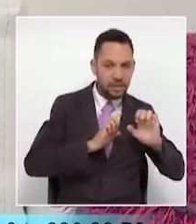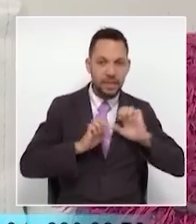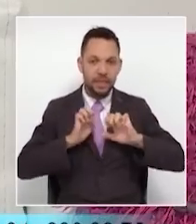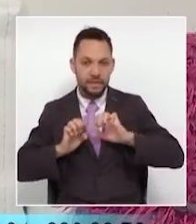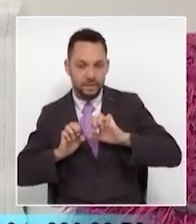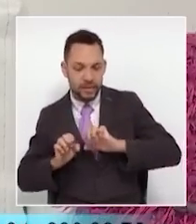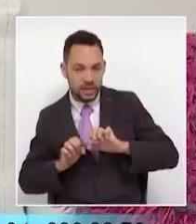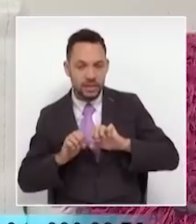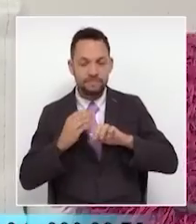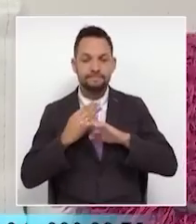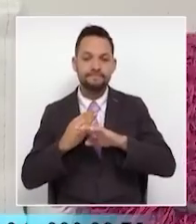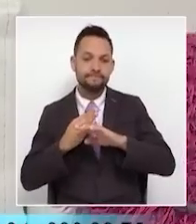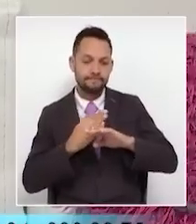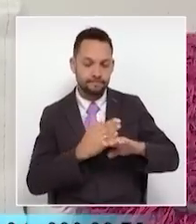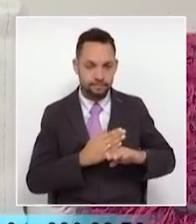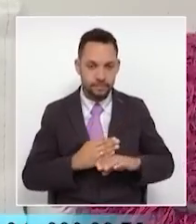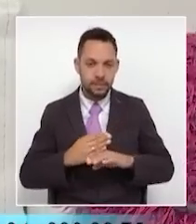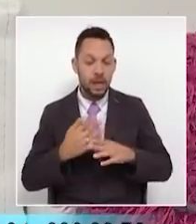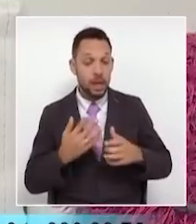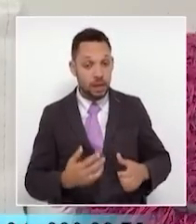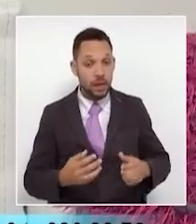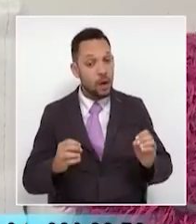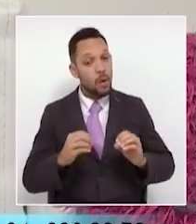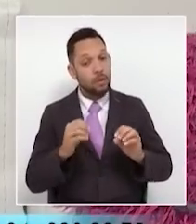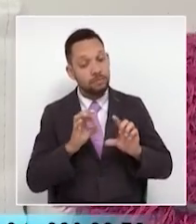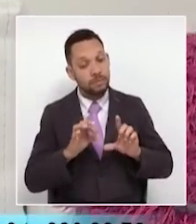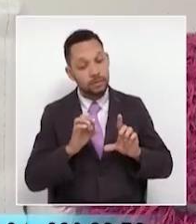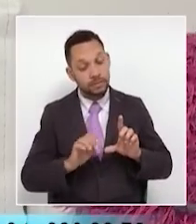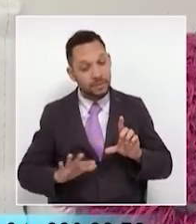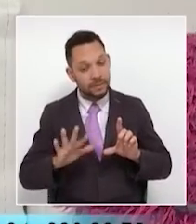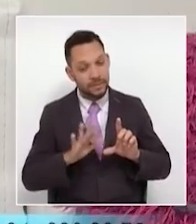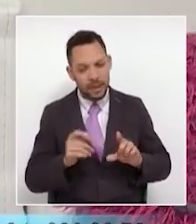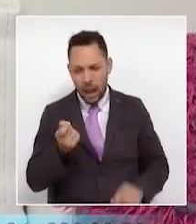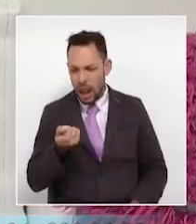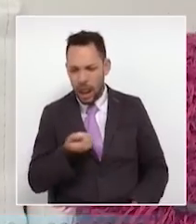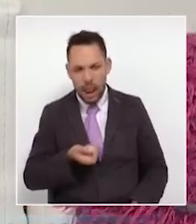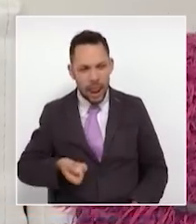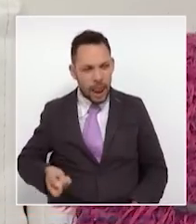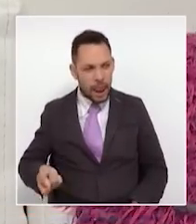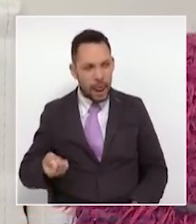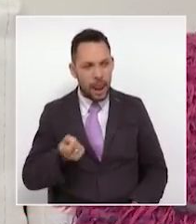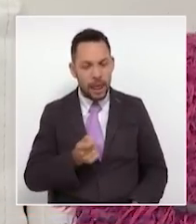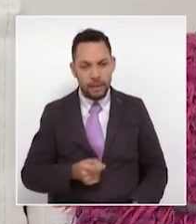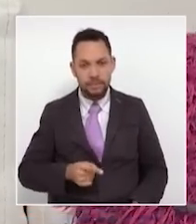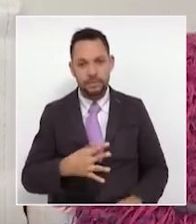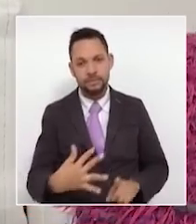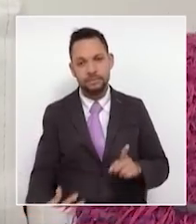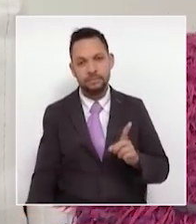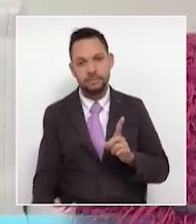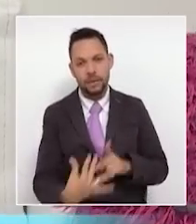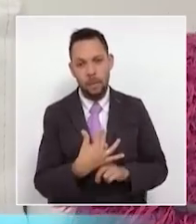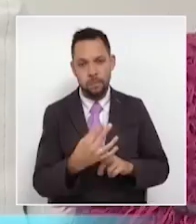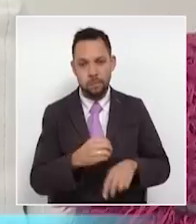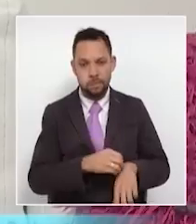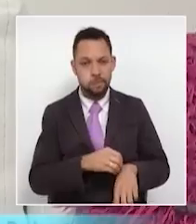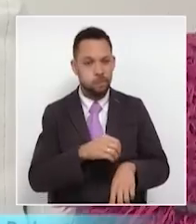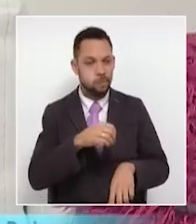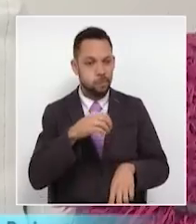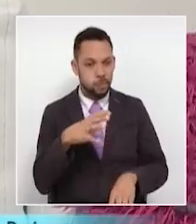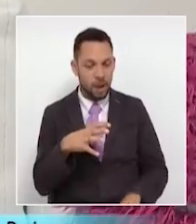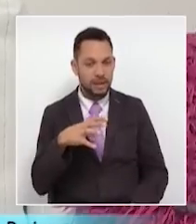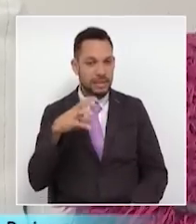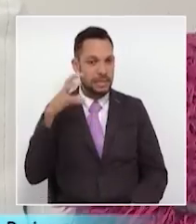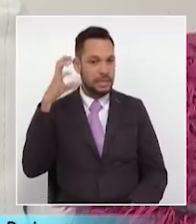sustancias tanto químicas infecciones bacterianas y virus y esto también causa inflamación de nuestro cerebro y